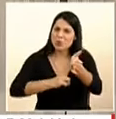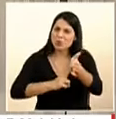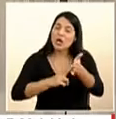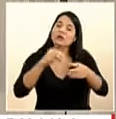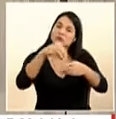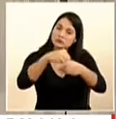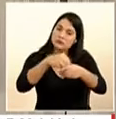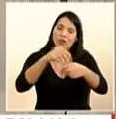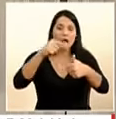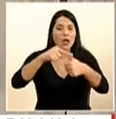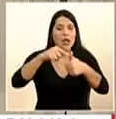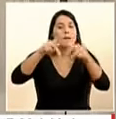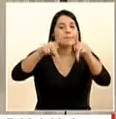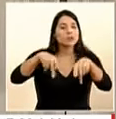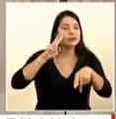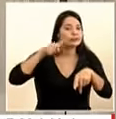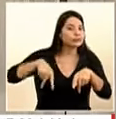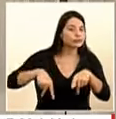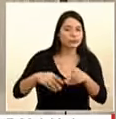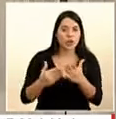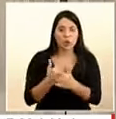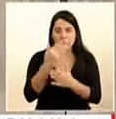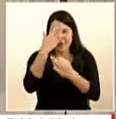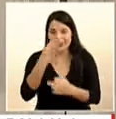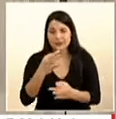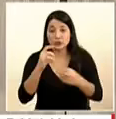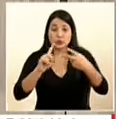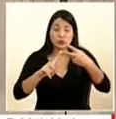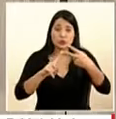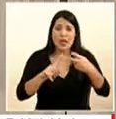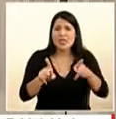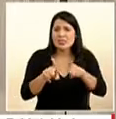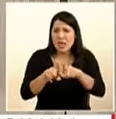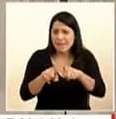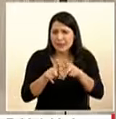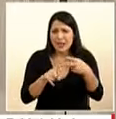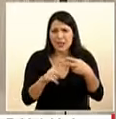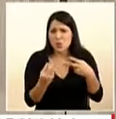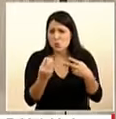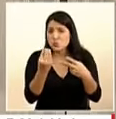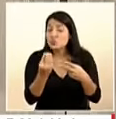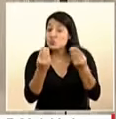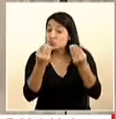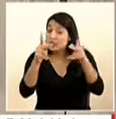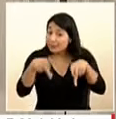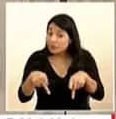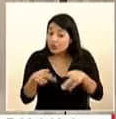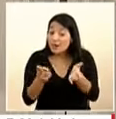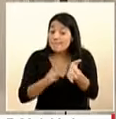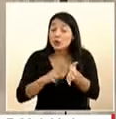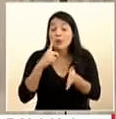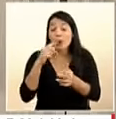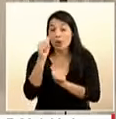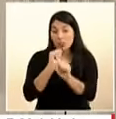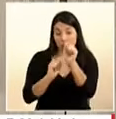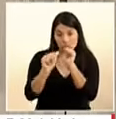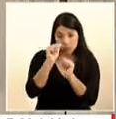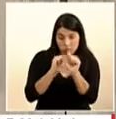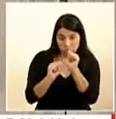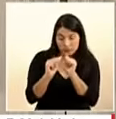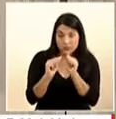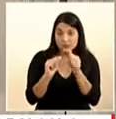diariamente sobre todo fin de semana más de una decena de casos por estado de ebriedad lo cual